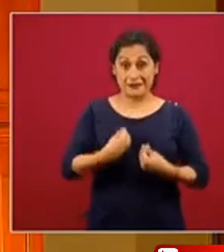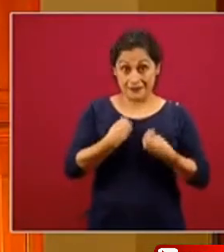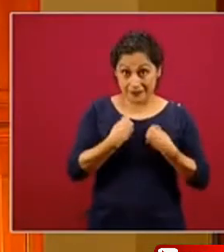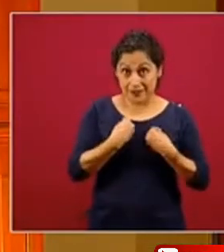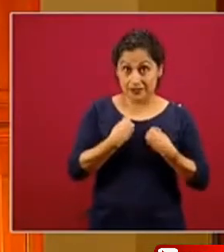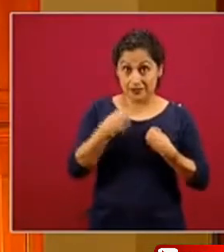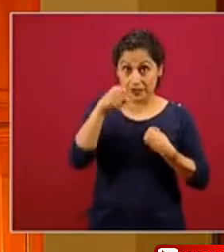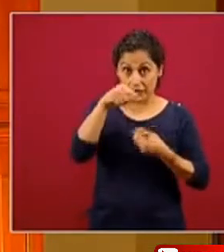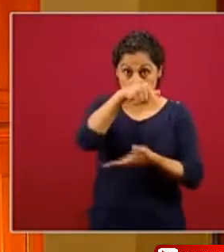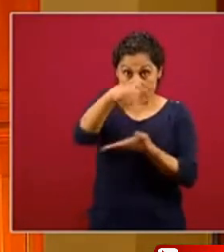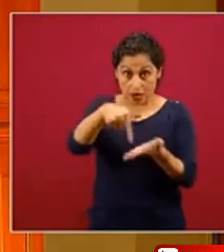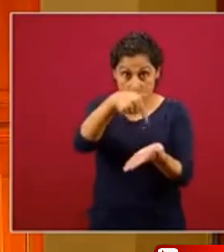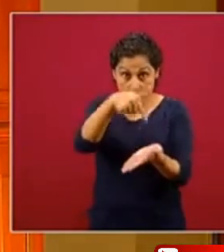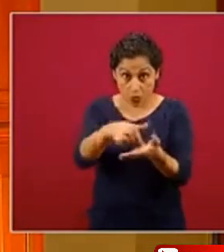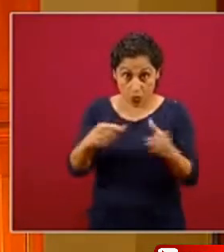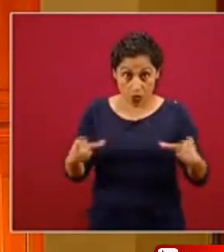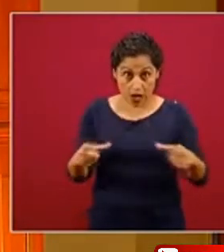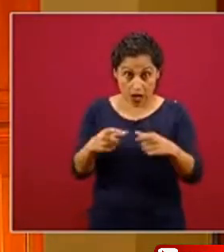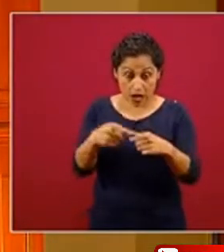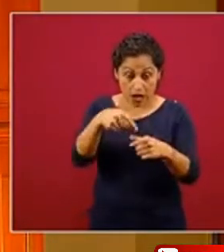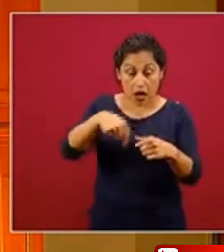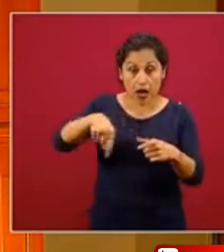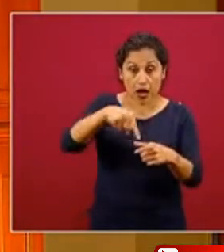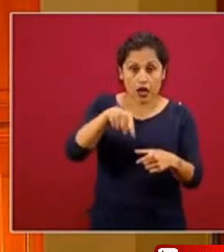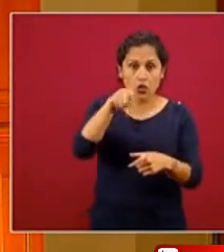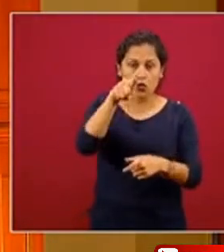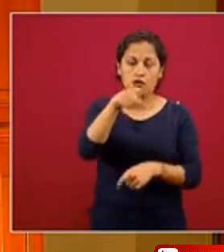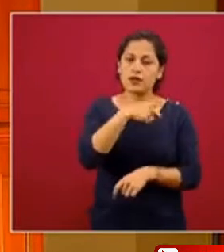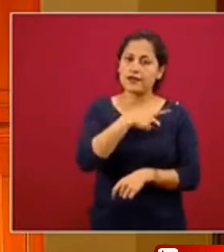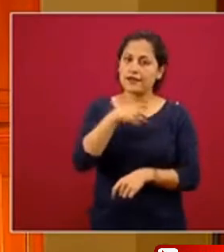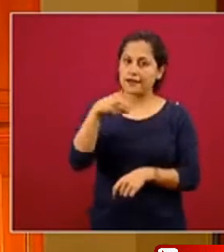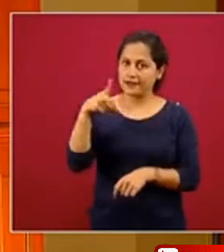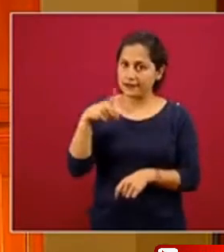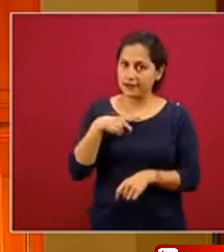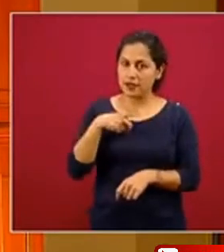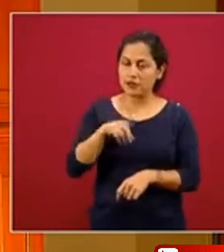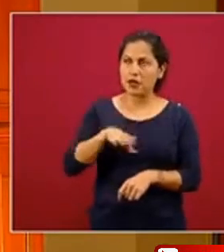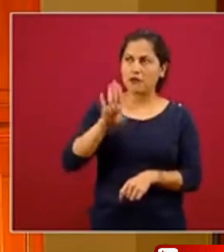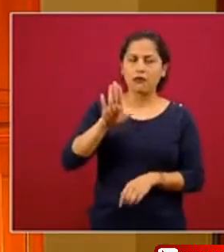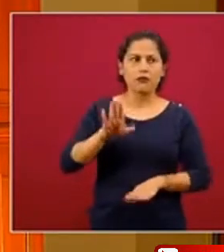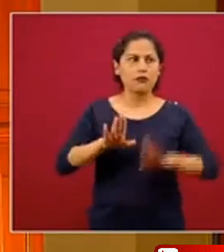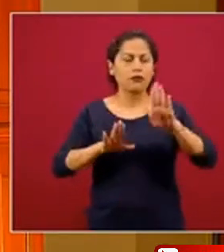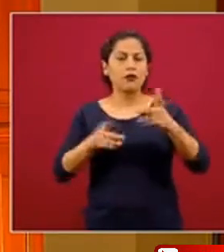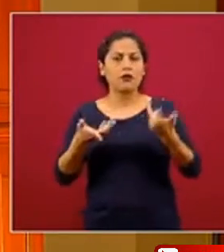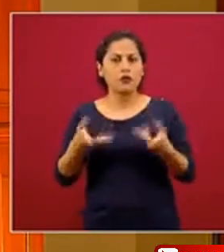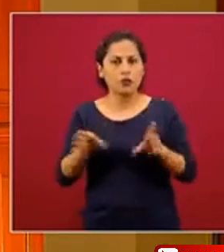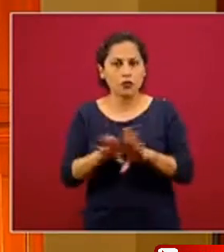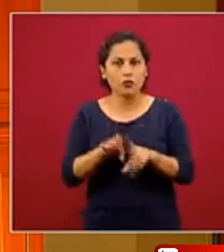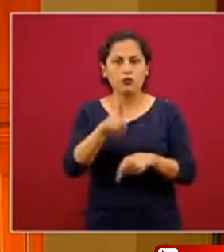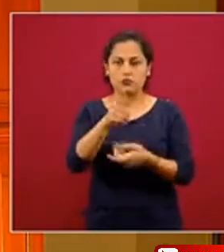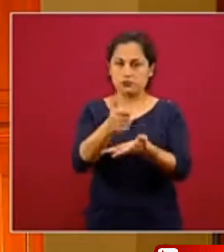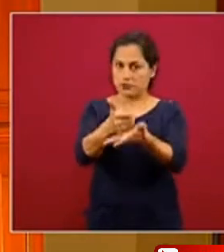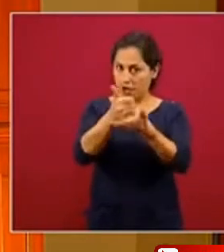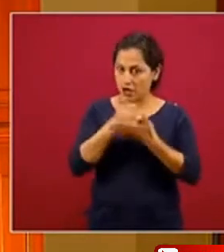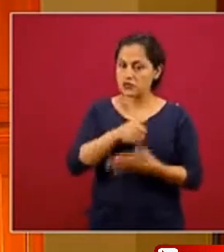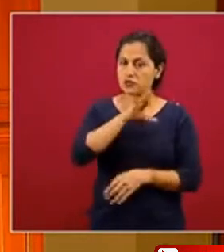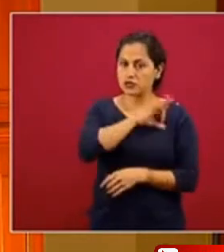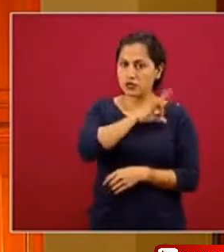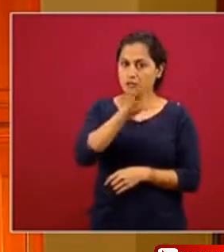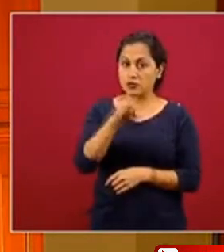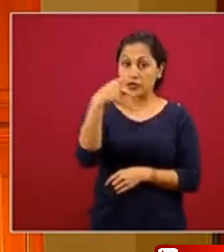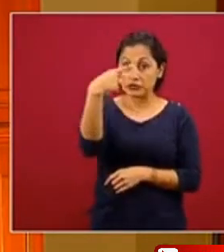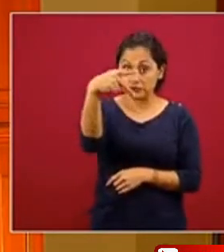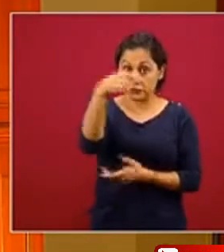sitio específico, tenga conciencia de que usted puede participar y usted puede ayudar mucho a que en